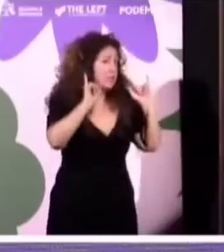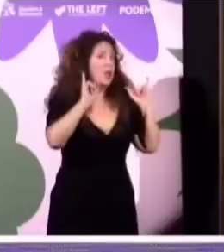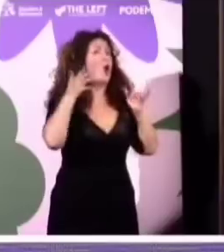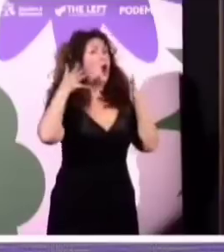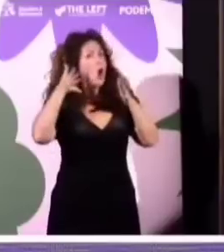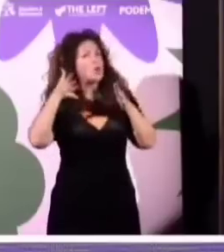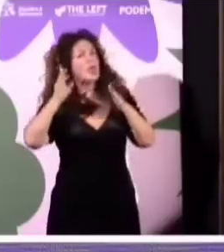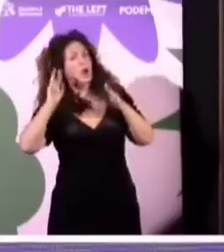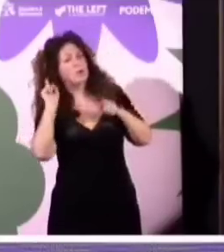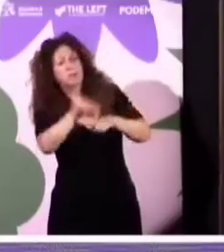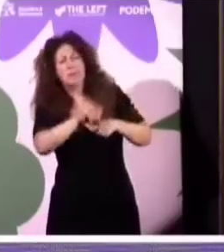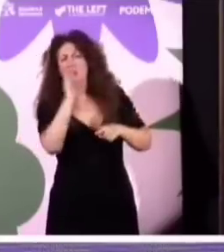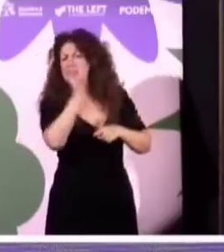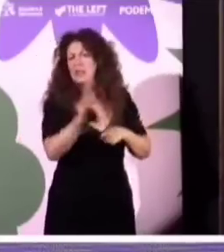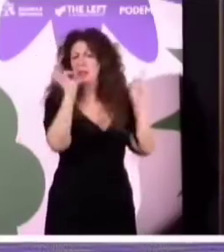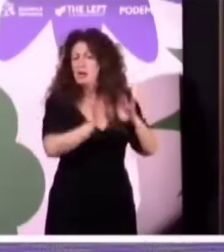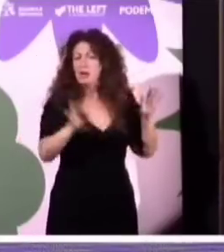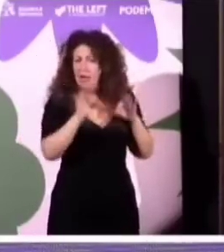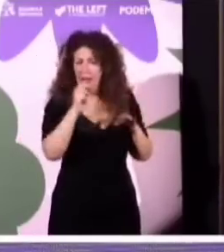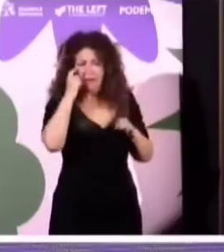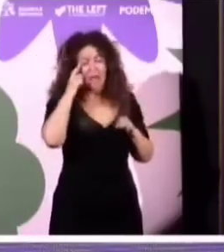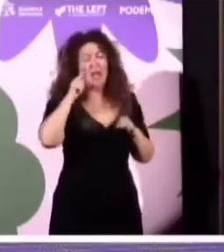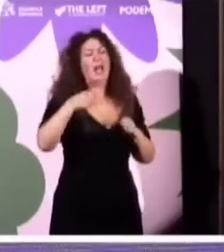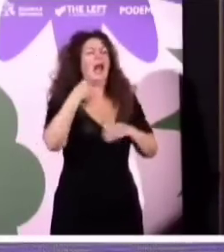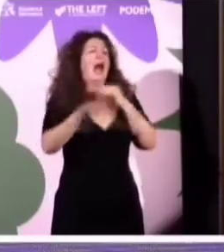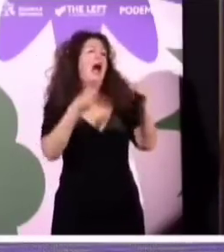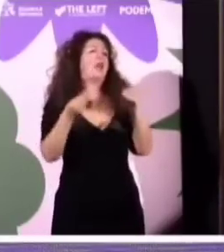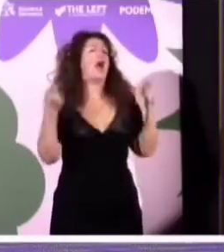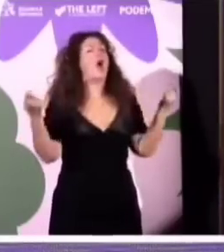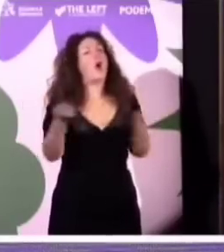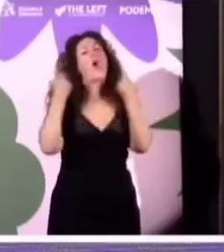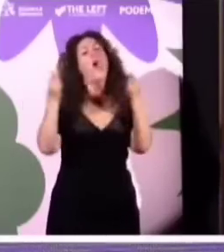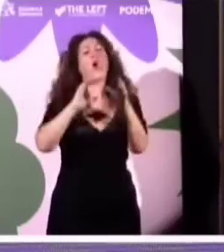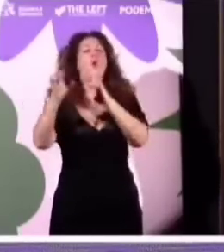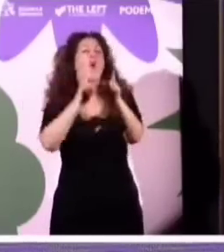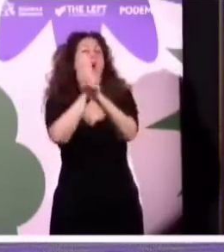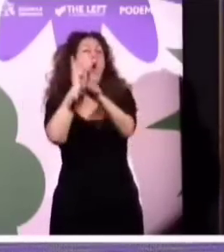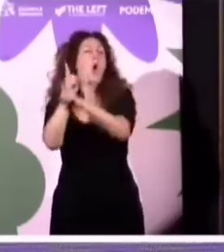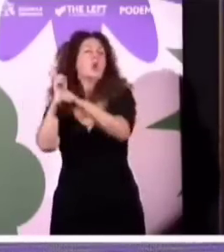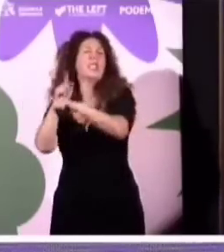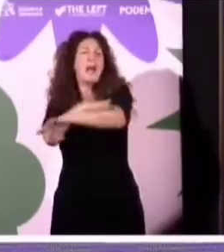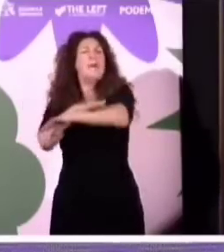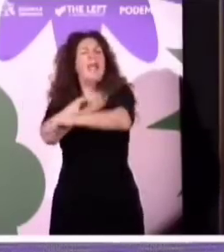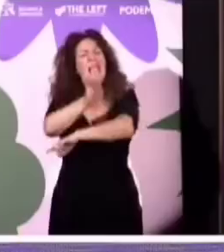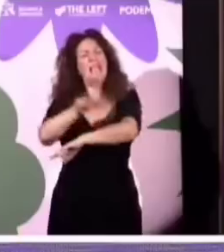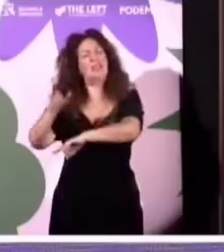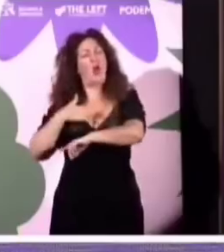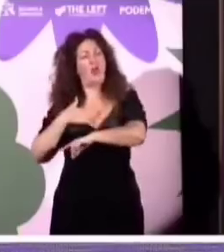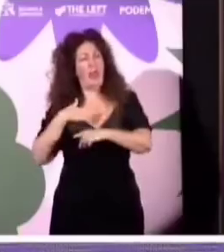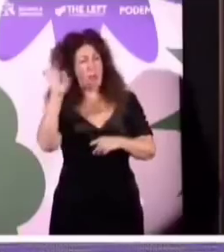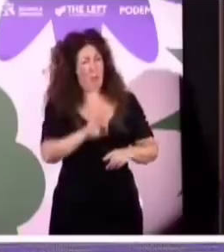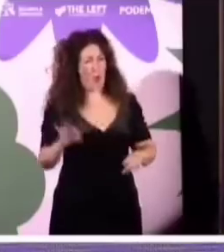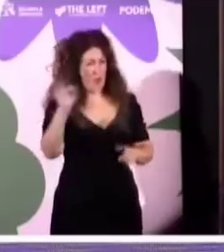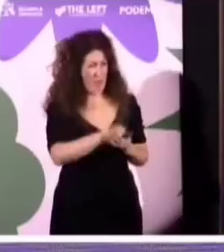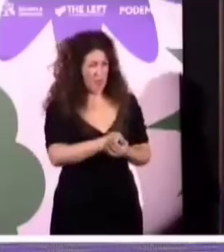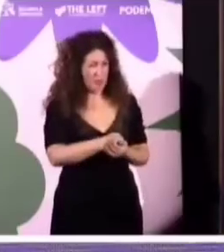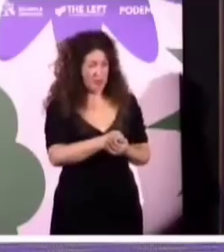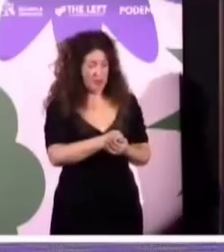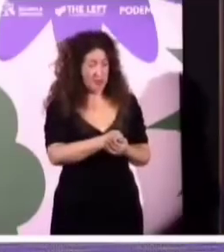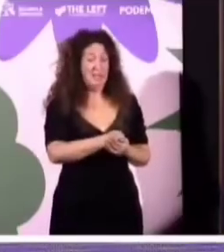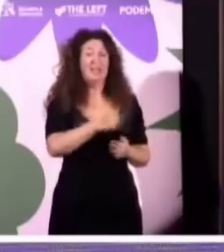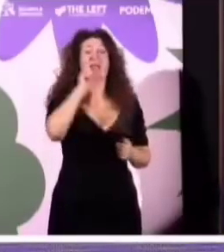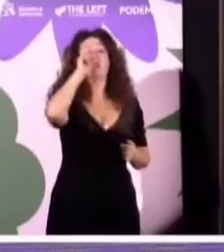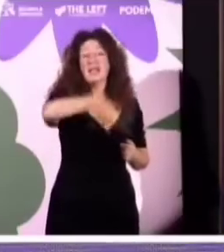del Poder Judicial, que se dedicaba a hacer comunicados contra los ministros de Podemos. Pero también lo